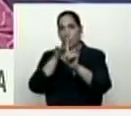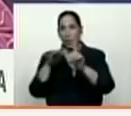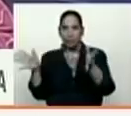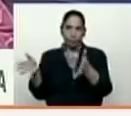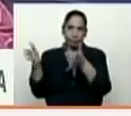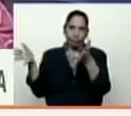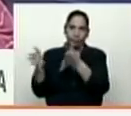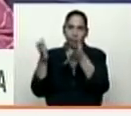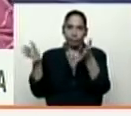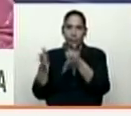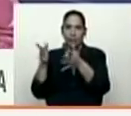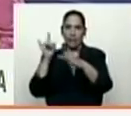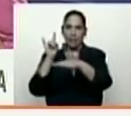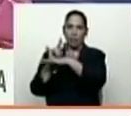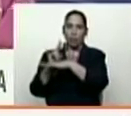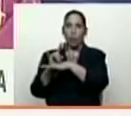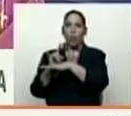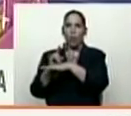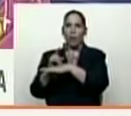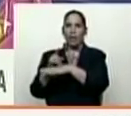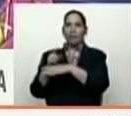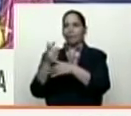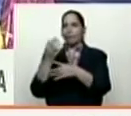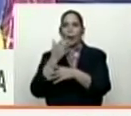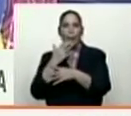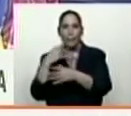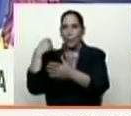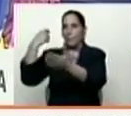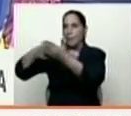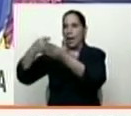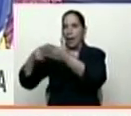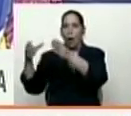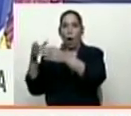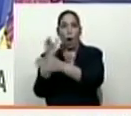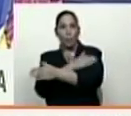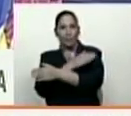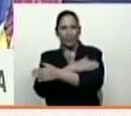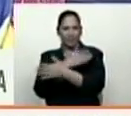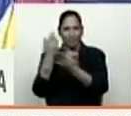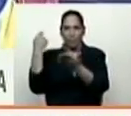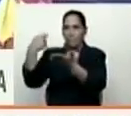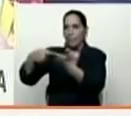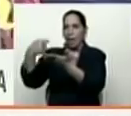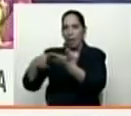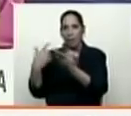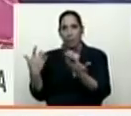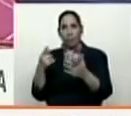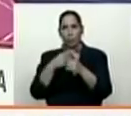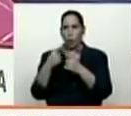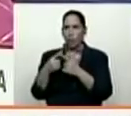Es ambición personal, es miseria, pues. Es miseria. Y